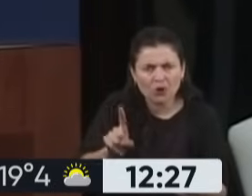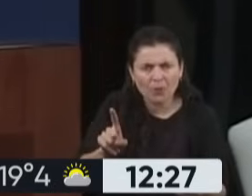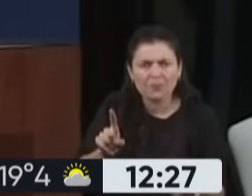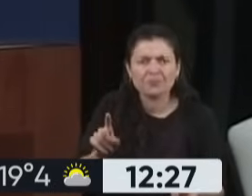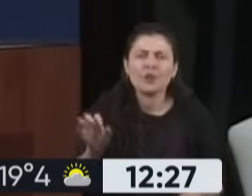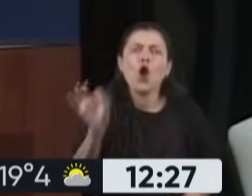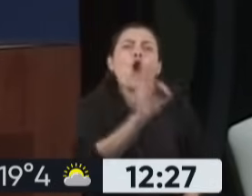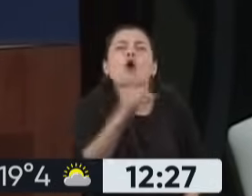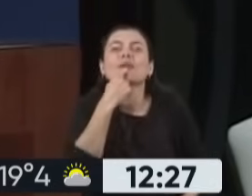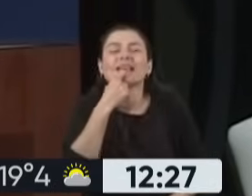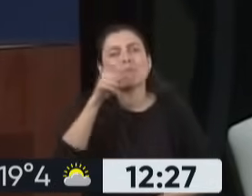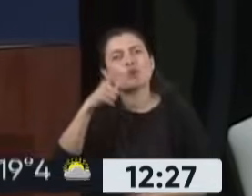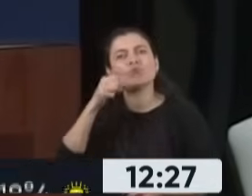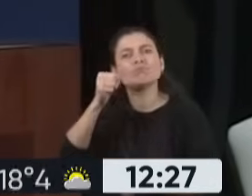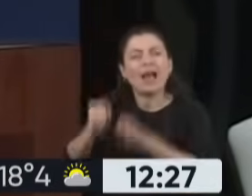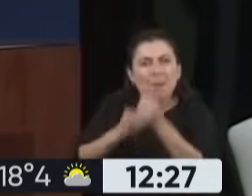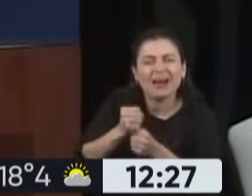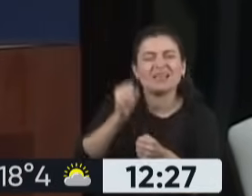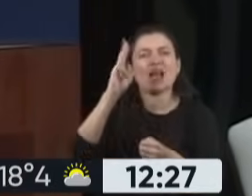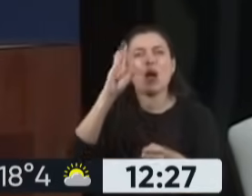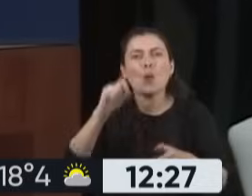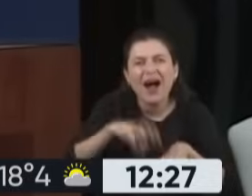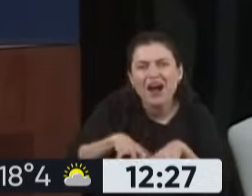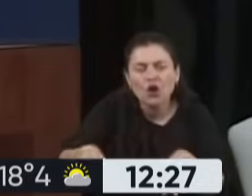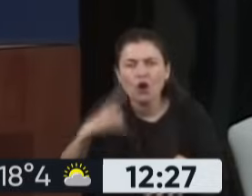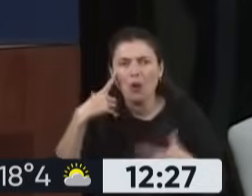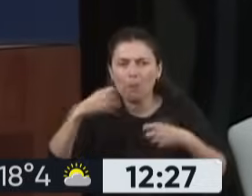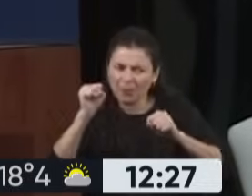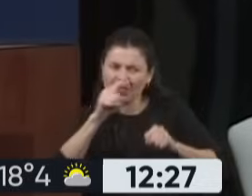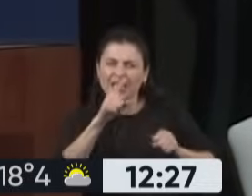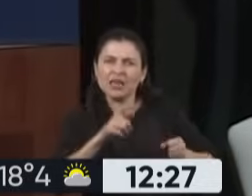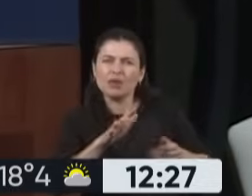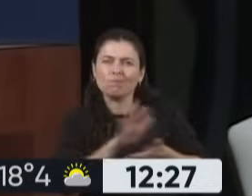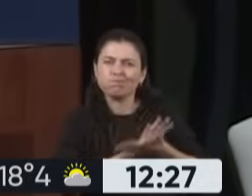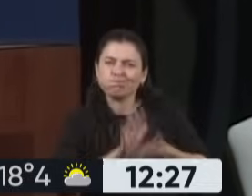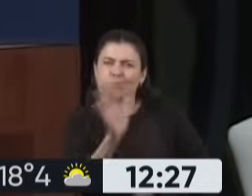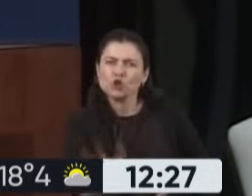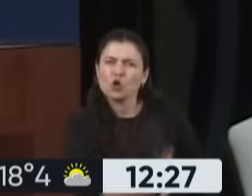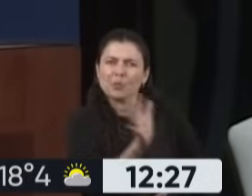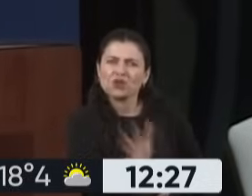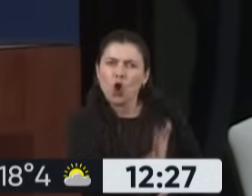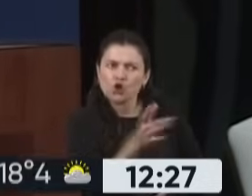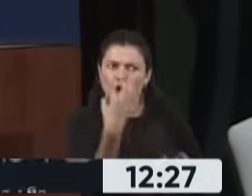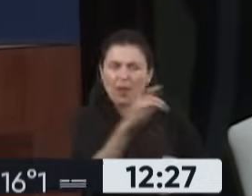operaciones sospechosas? Que entiendo que es un sistema que se aplica en más de 150 países. Y por otra parte,